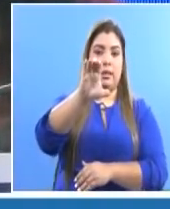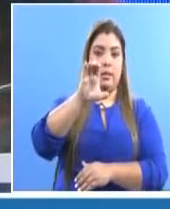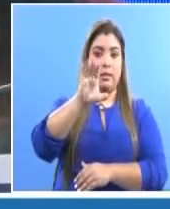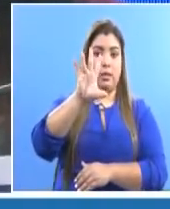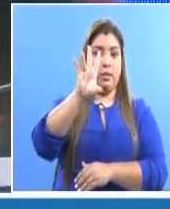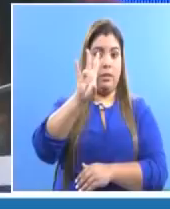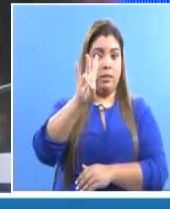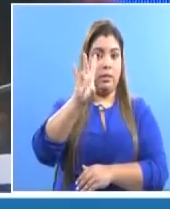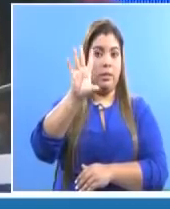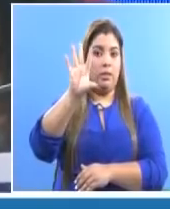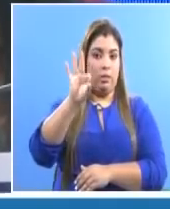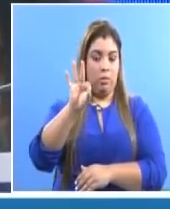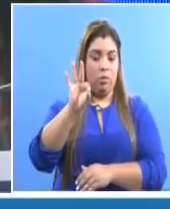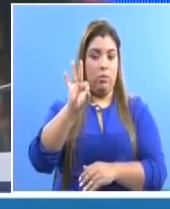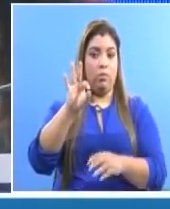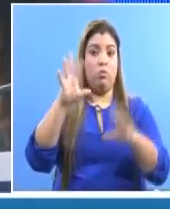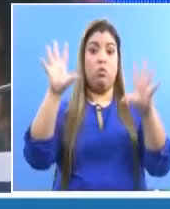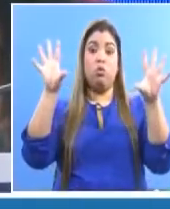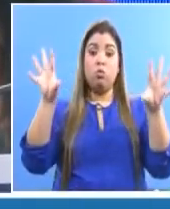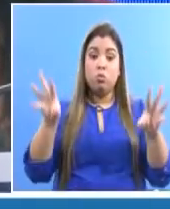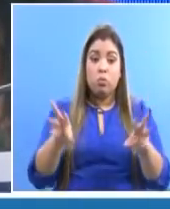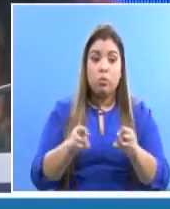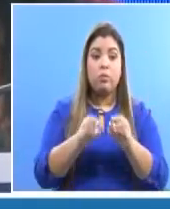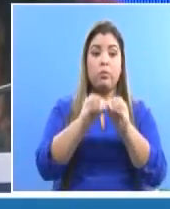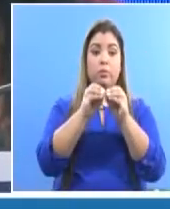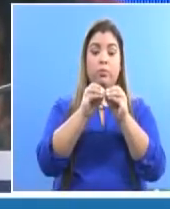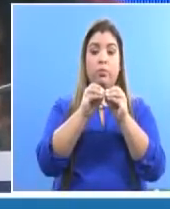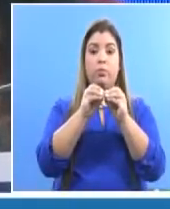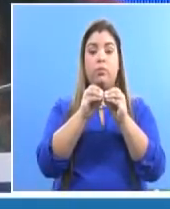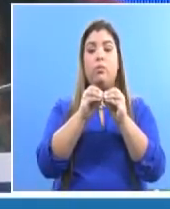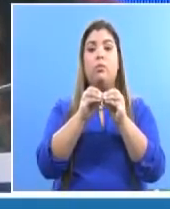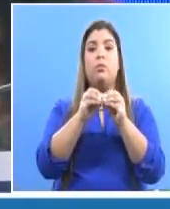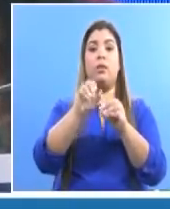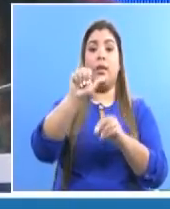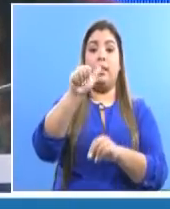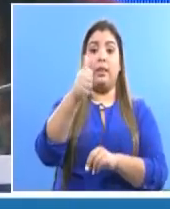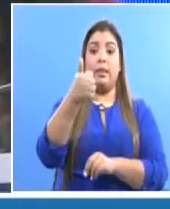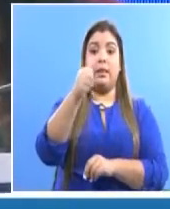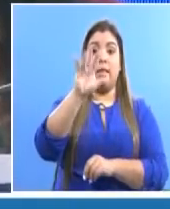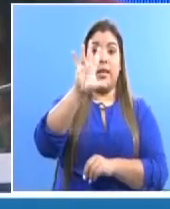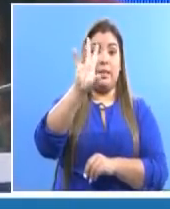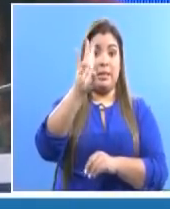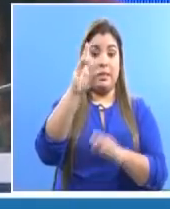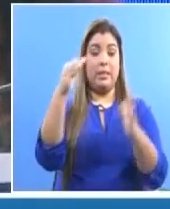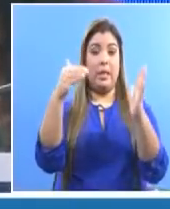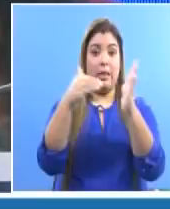379, para un total de casos acumulados de